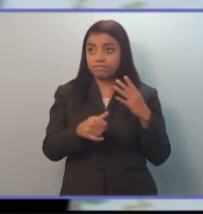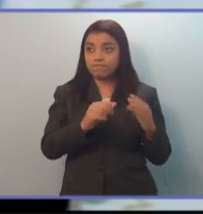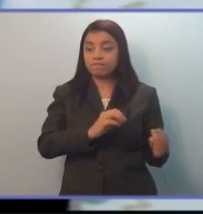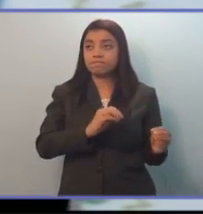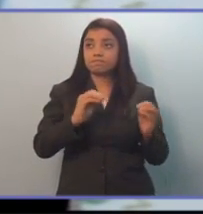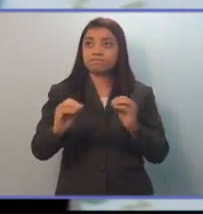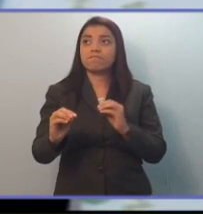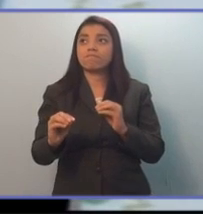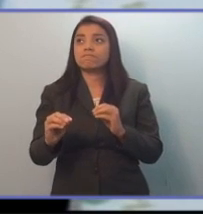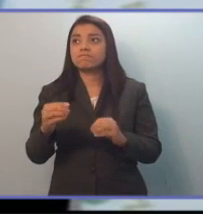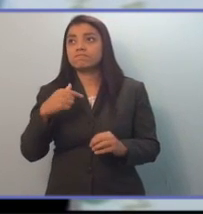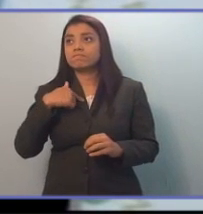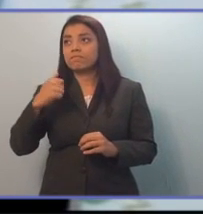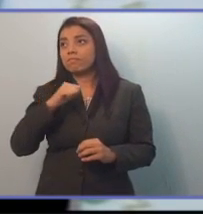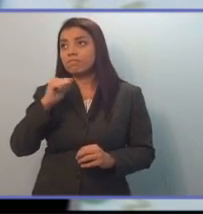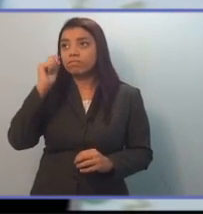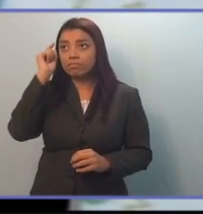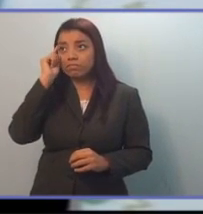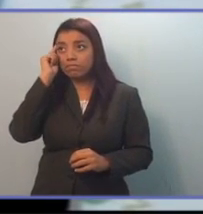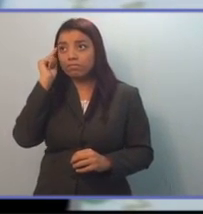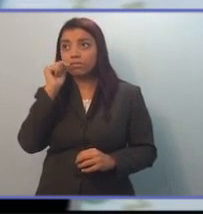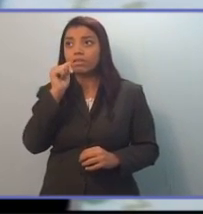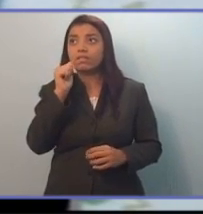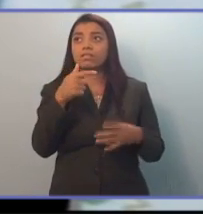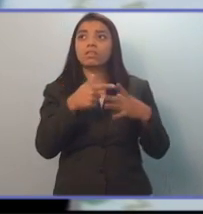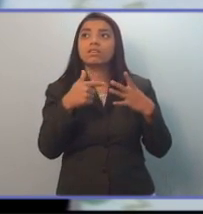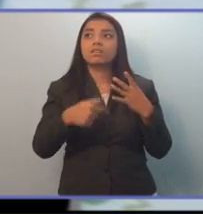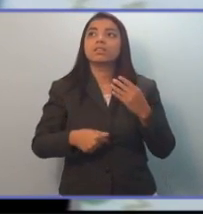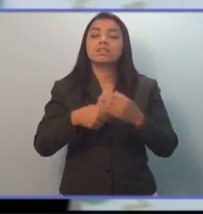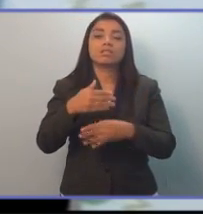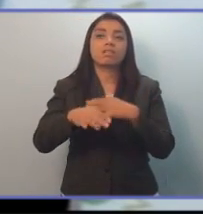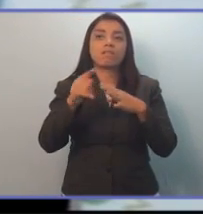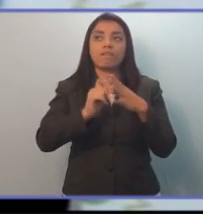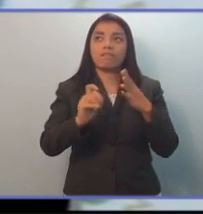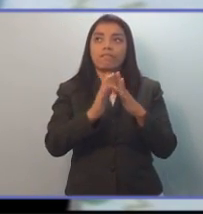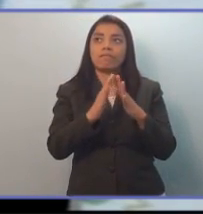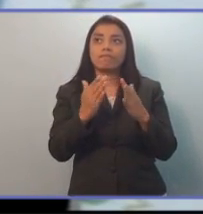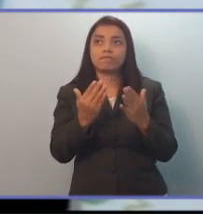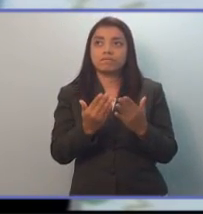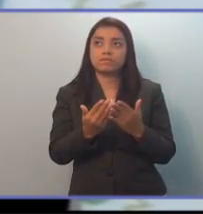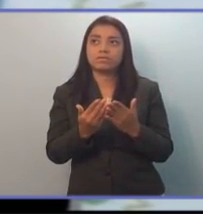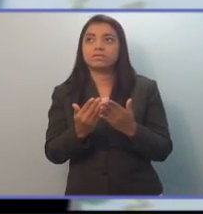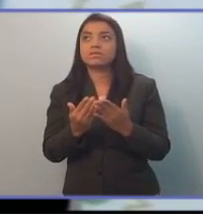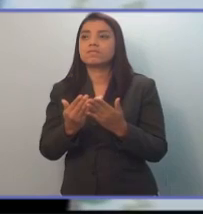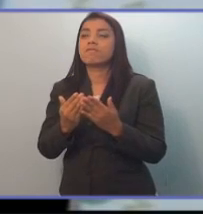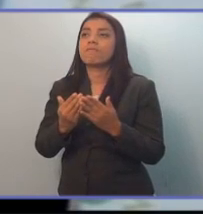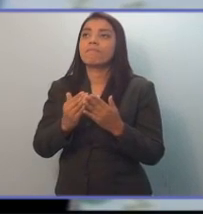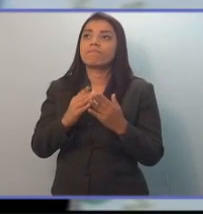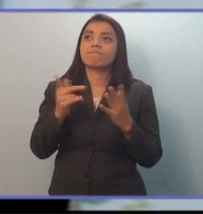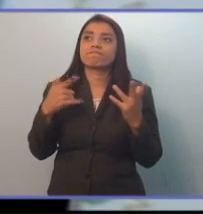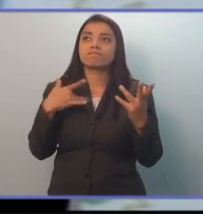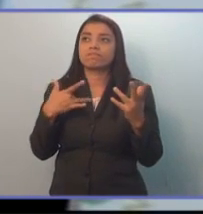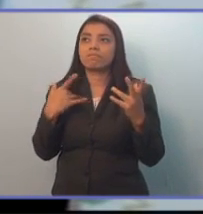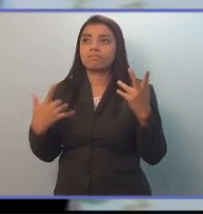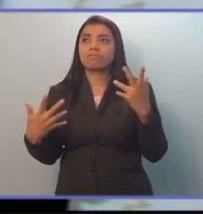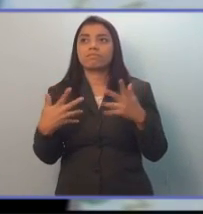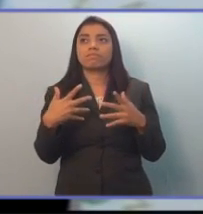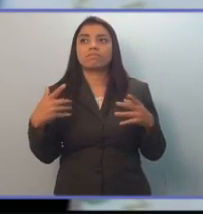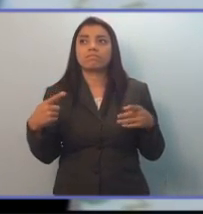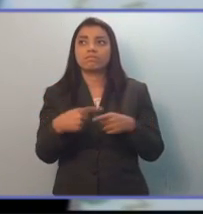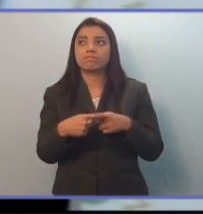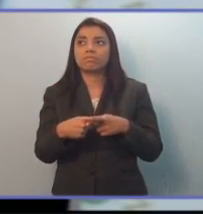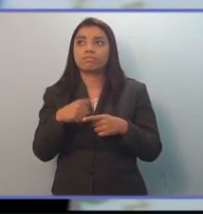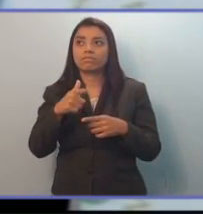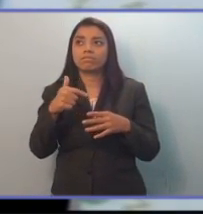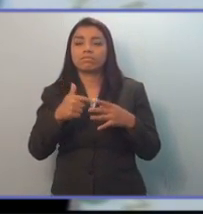y considero que, siendo en el caso de la Ley de Procedimientos Constitucional, sería un poco incompatible que estuviéramos aplicando nosotros